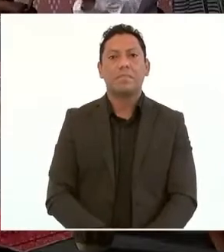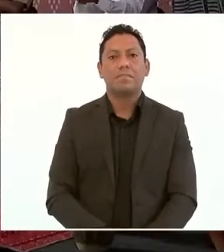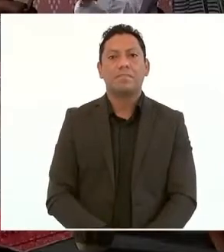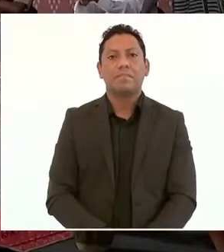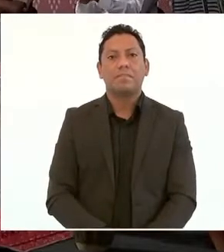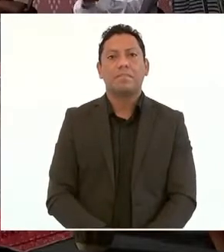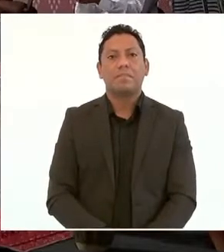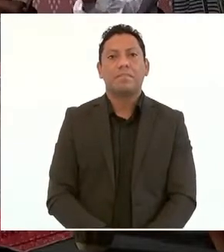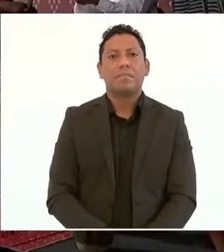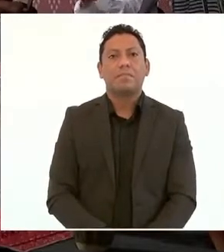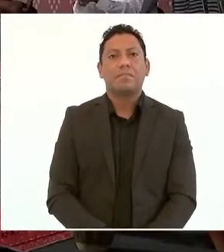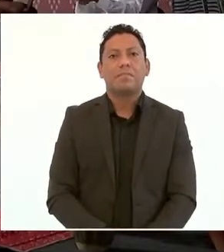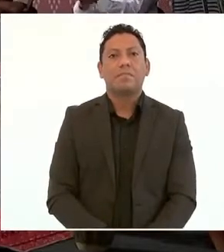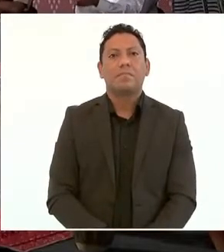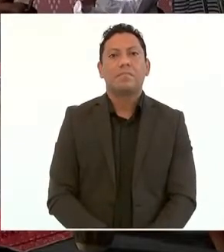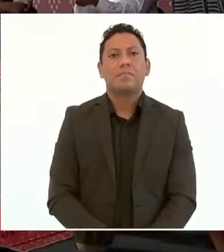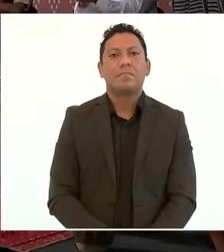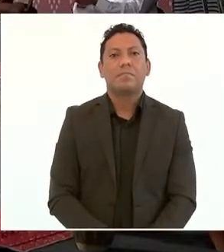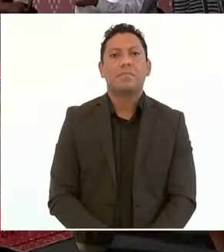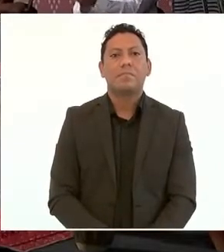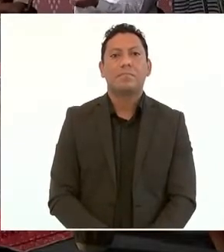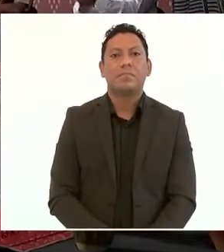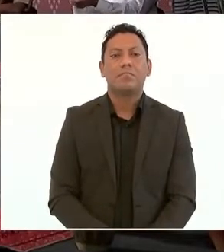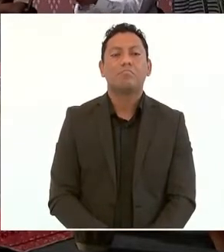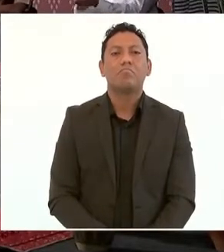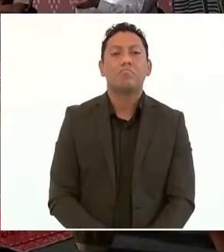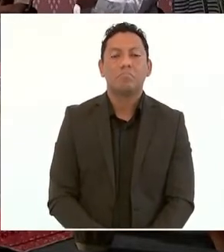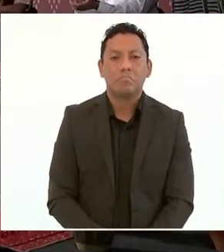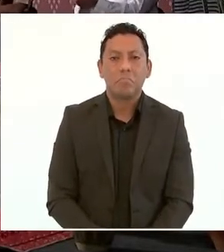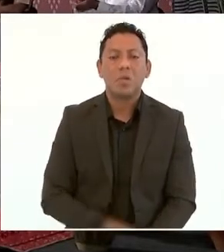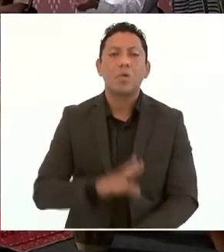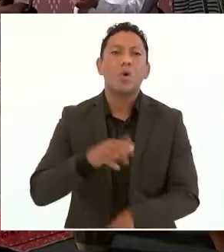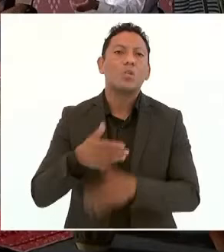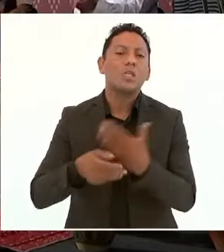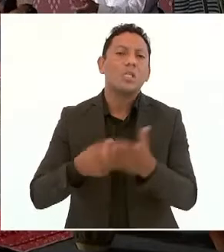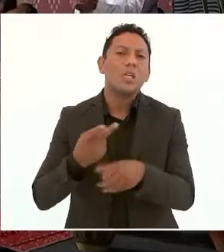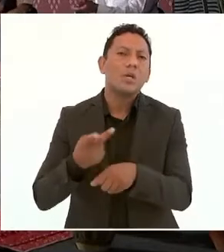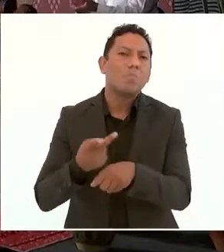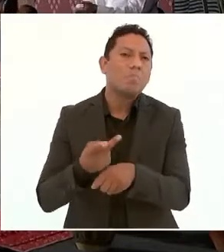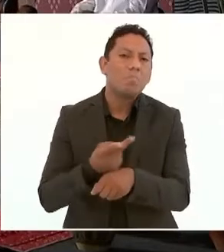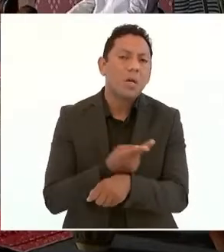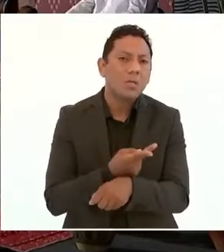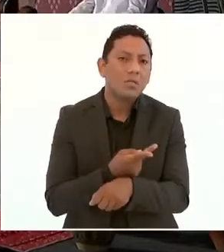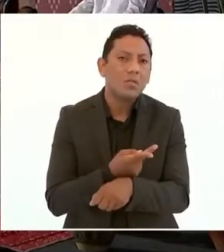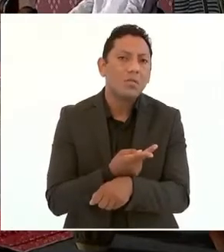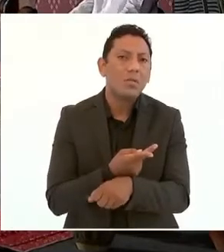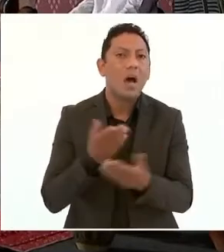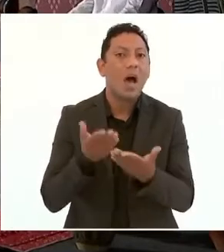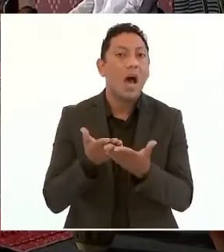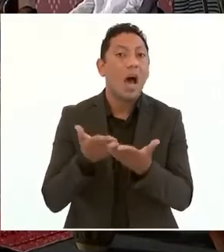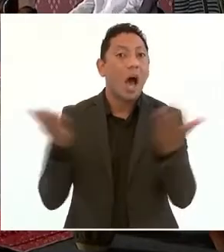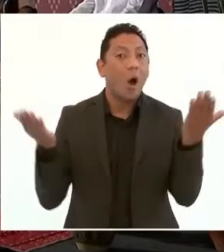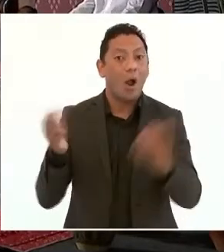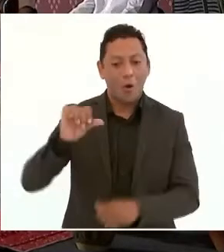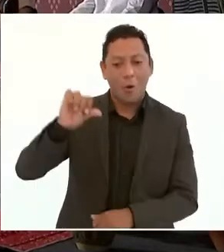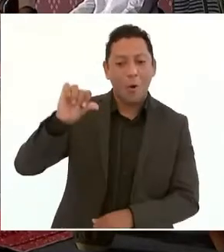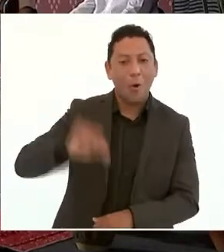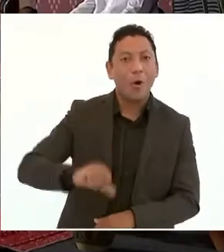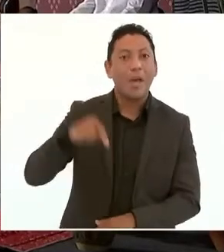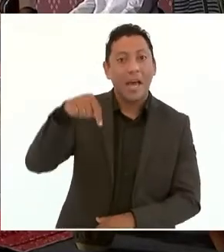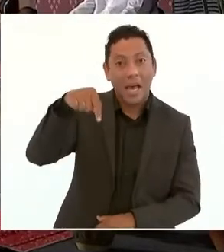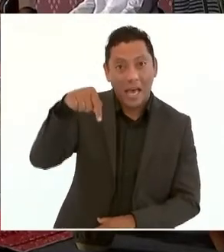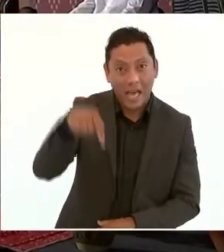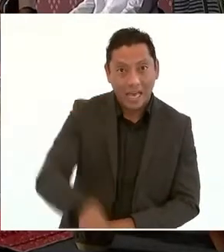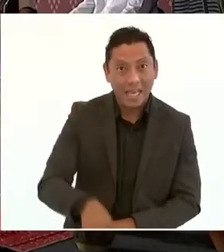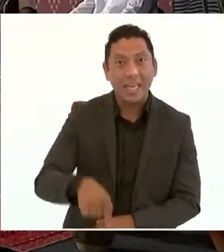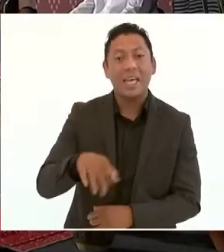De modo que estar aquí en Comitán